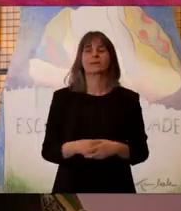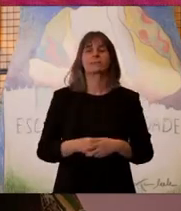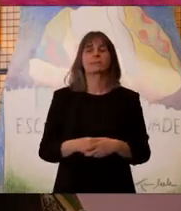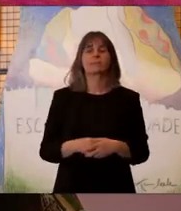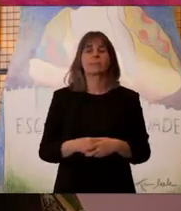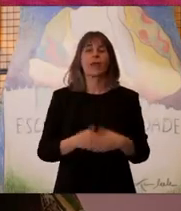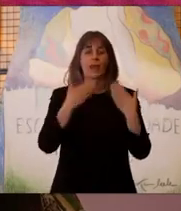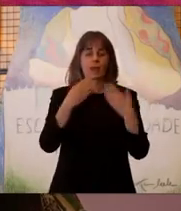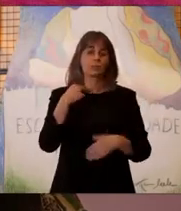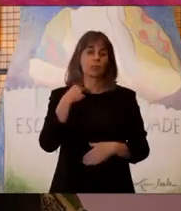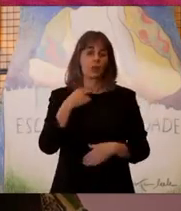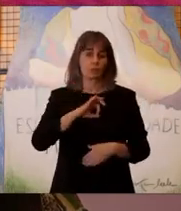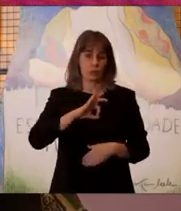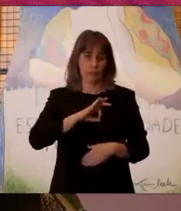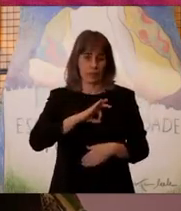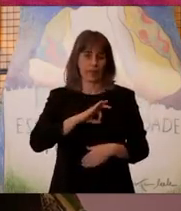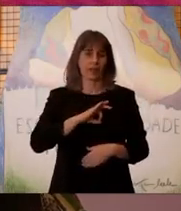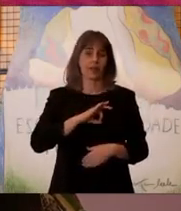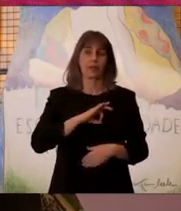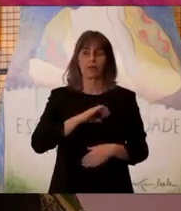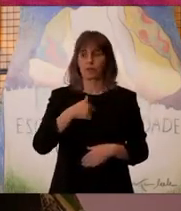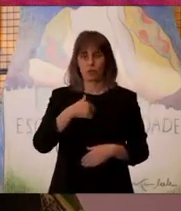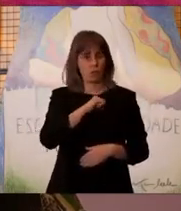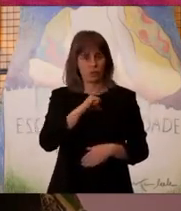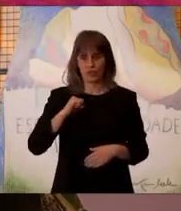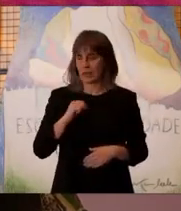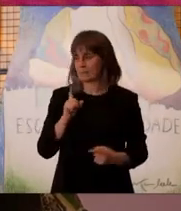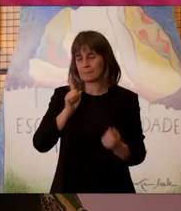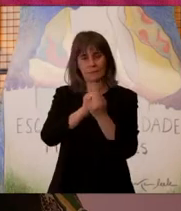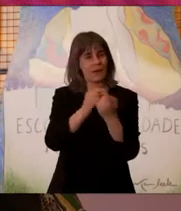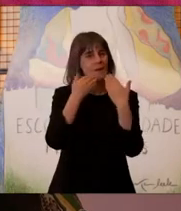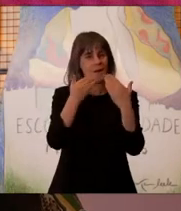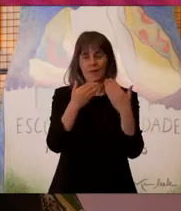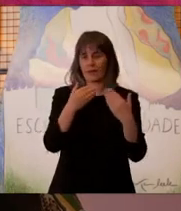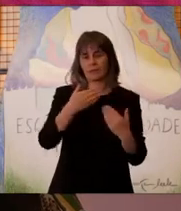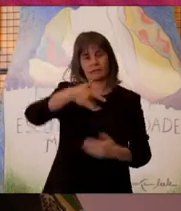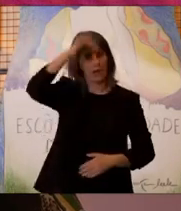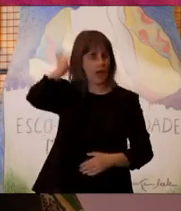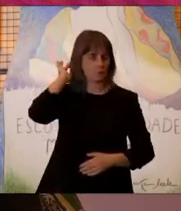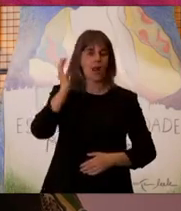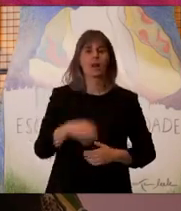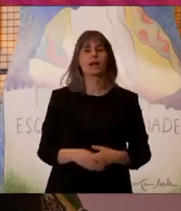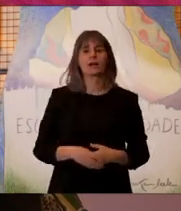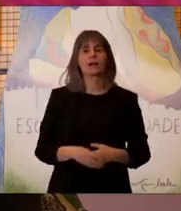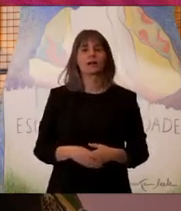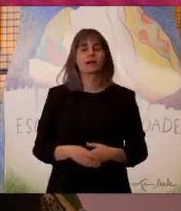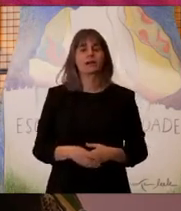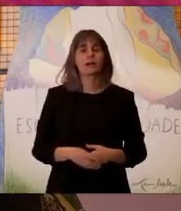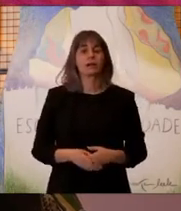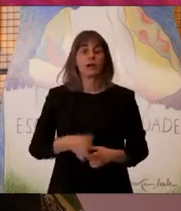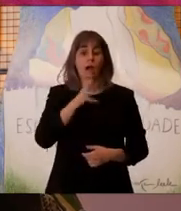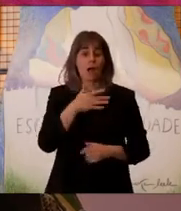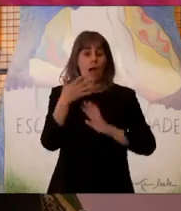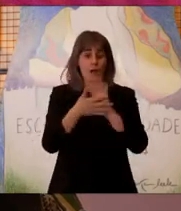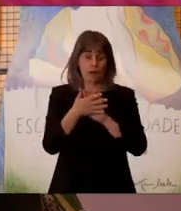a la diputación de pontevedra y personalmente además a su presidenta Carmela vamos a hablar de mujeres